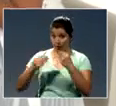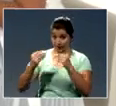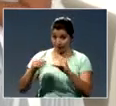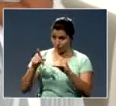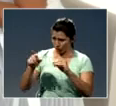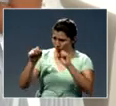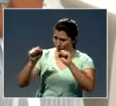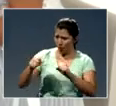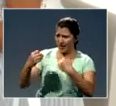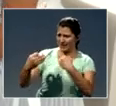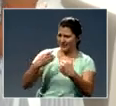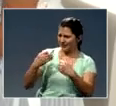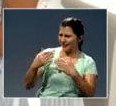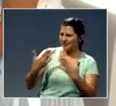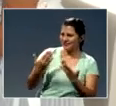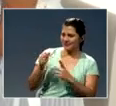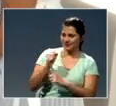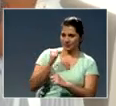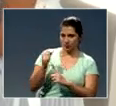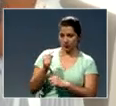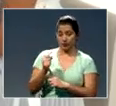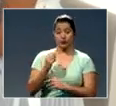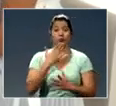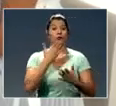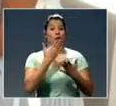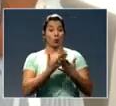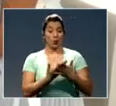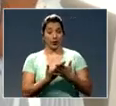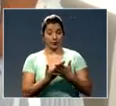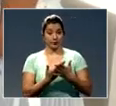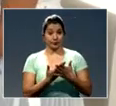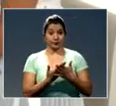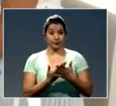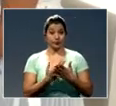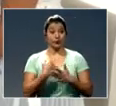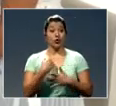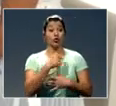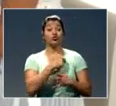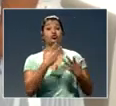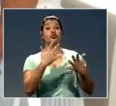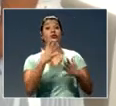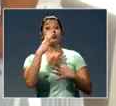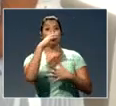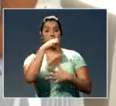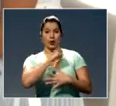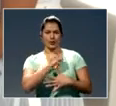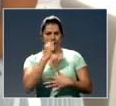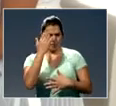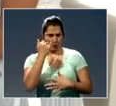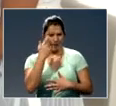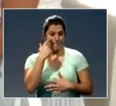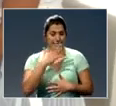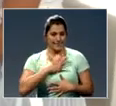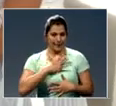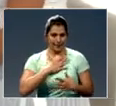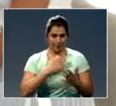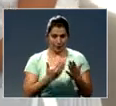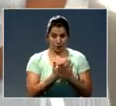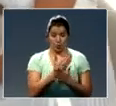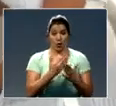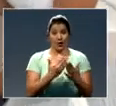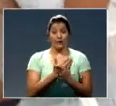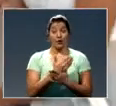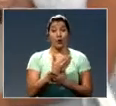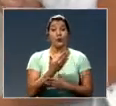el panorama de toda esta situación. Bueno, lo que hemos descubierto, porque incluso para mí es nuevo,